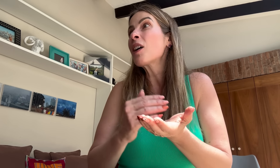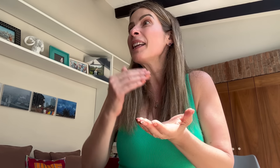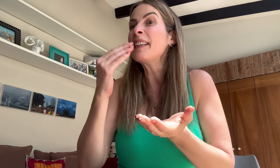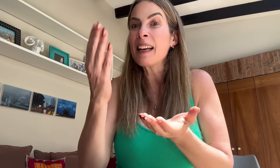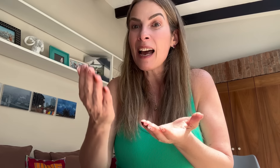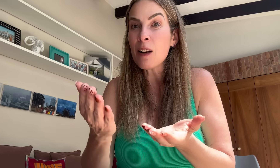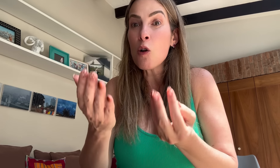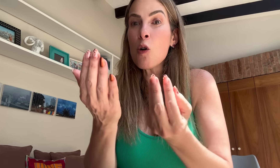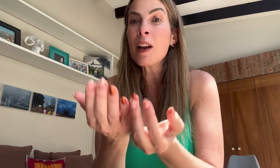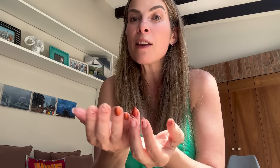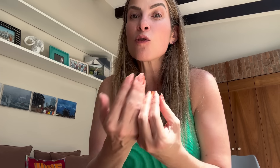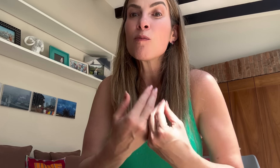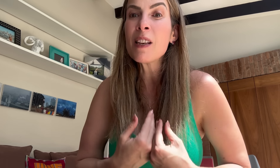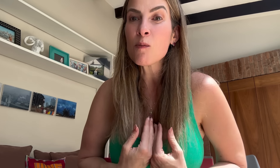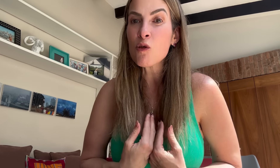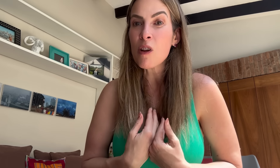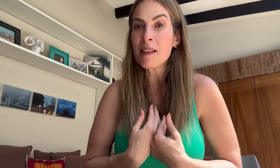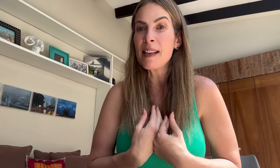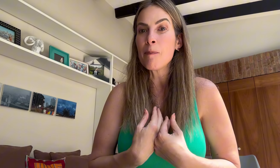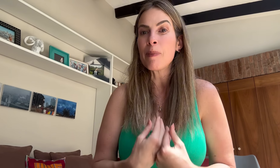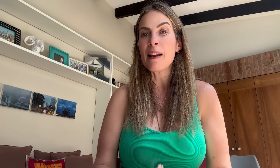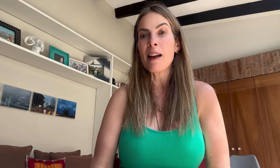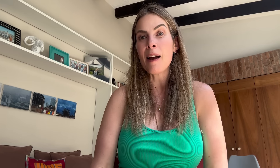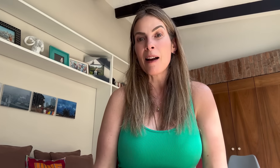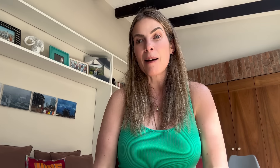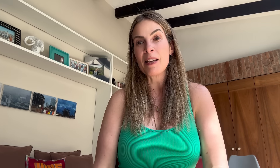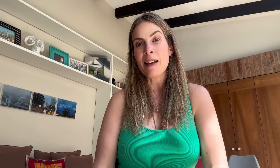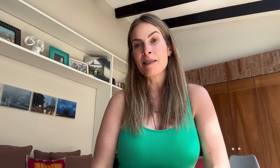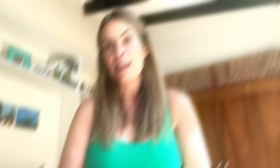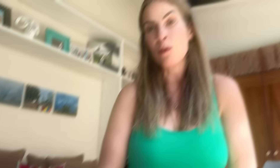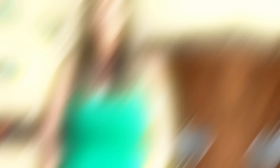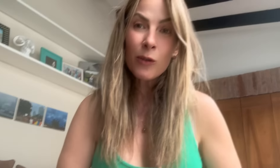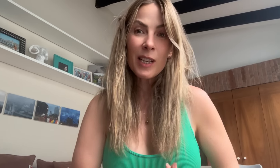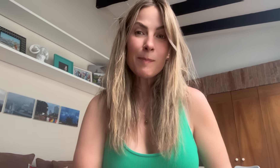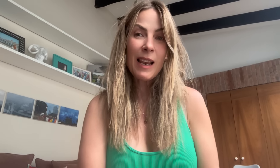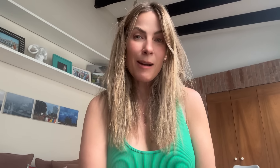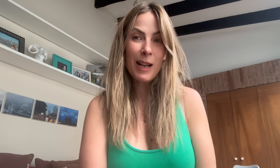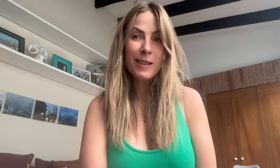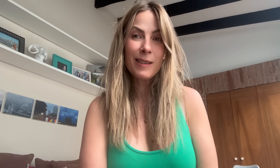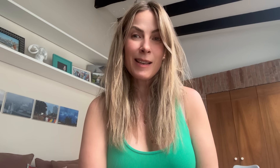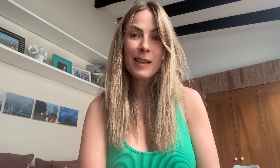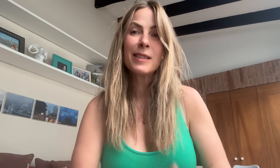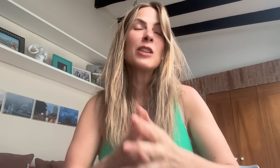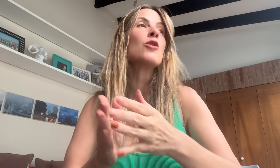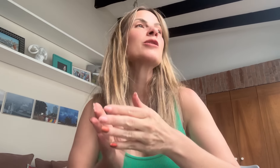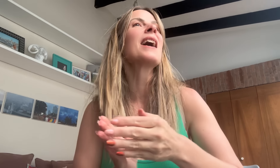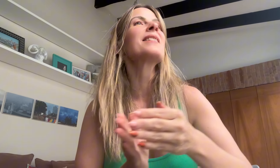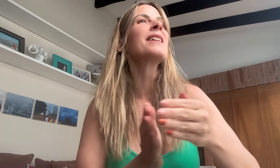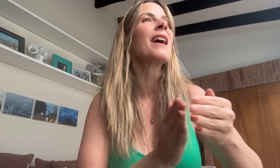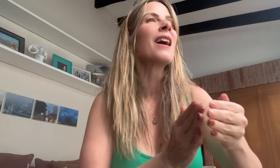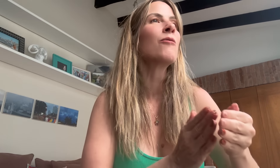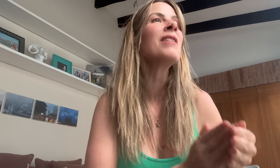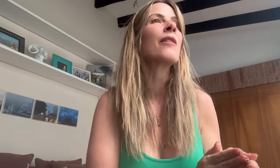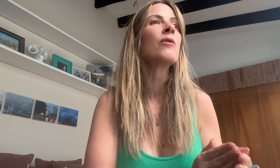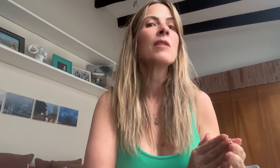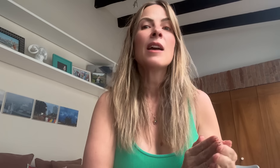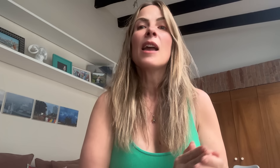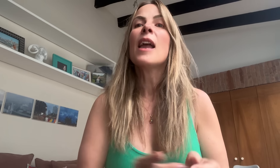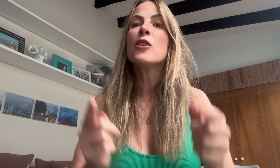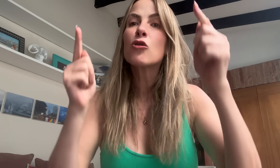o criticar lo que ellos mismos siempre habían sido. Yo, en otras palabras, si no se hacen a un